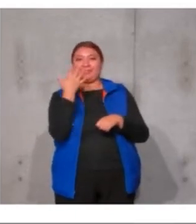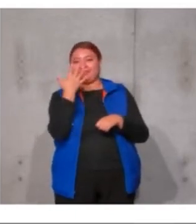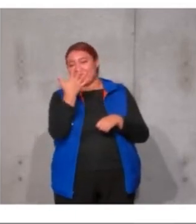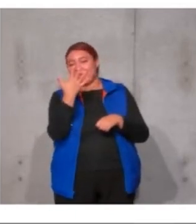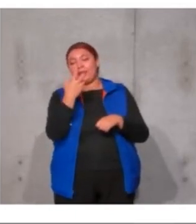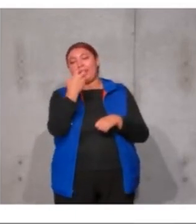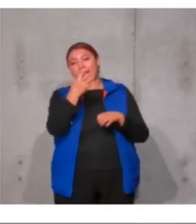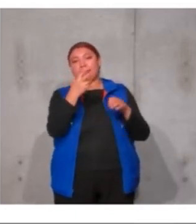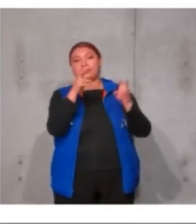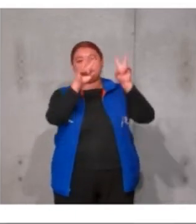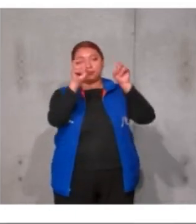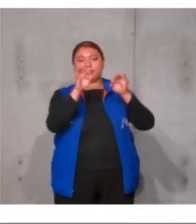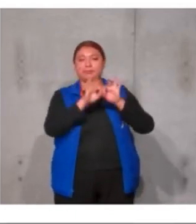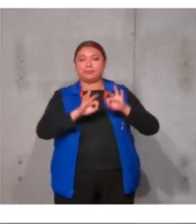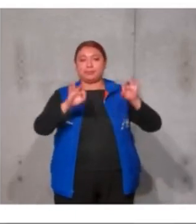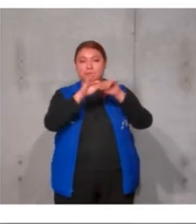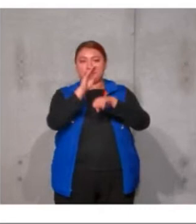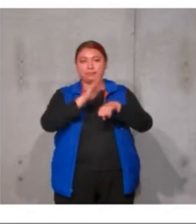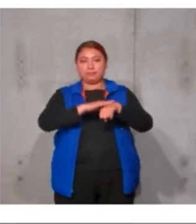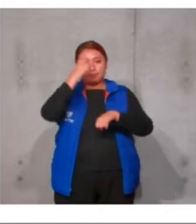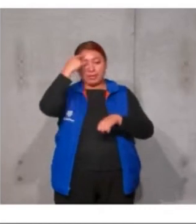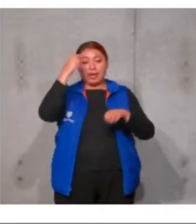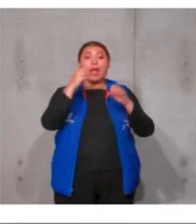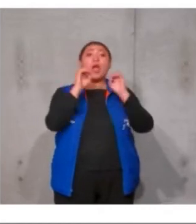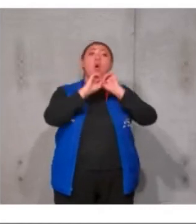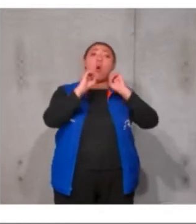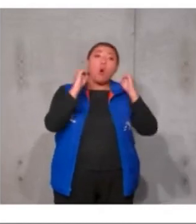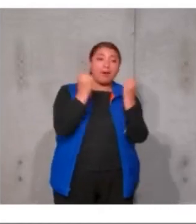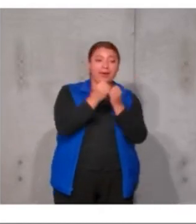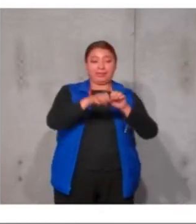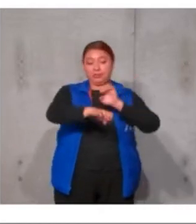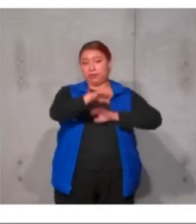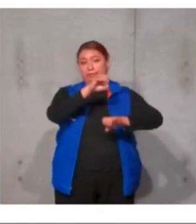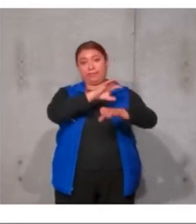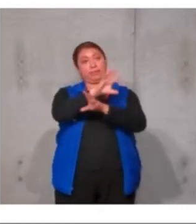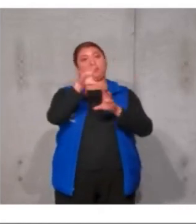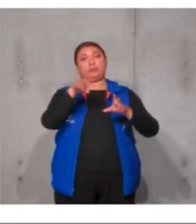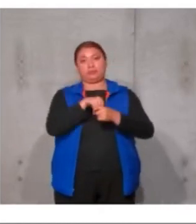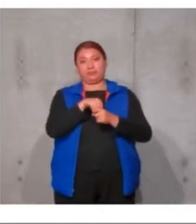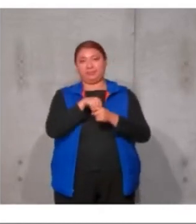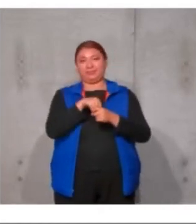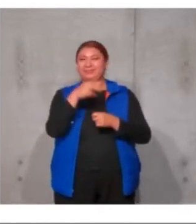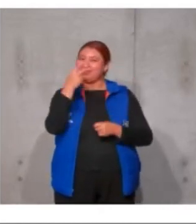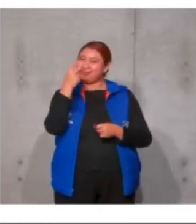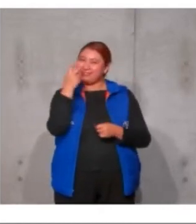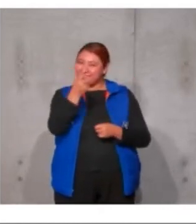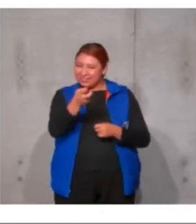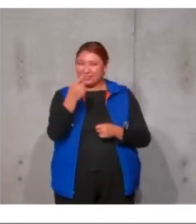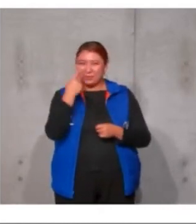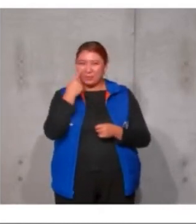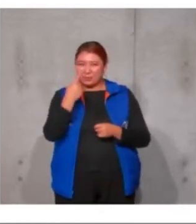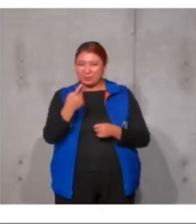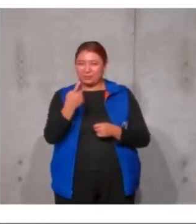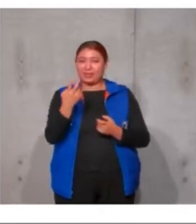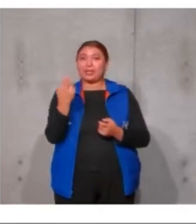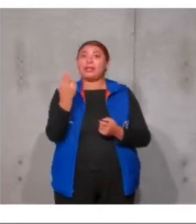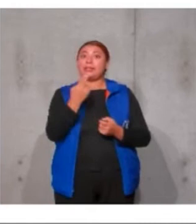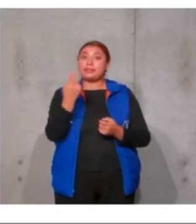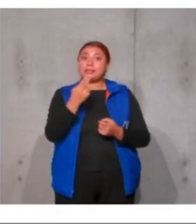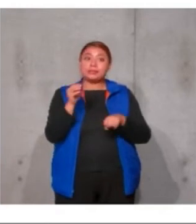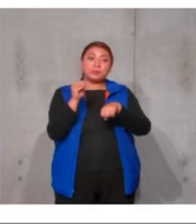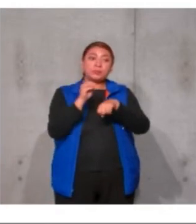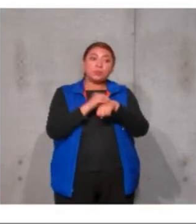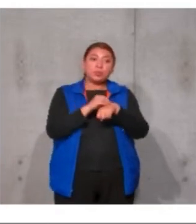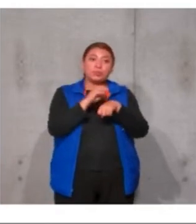son los temas más relevantes para la organización. Entonces, vean, en esta matriz podemos ver que la calidad,